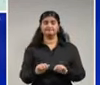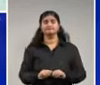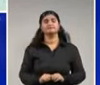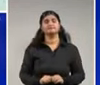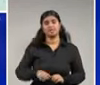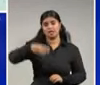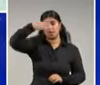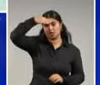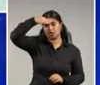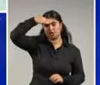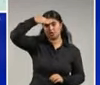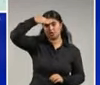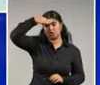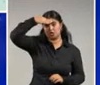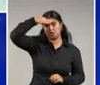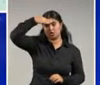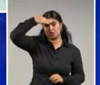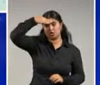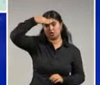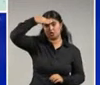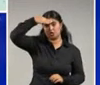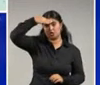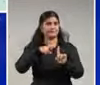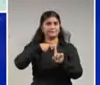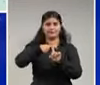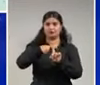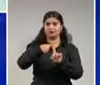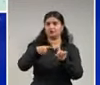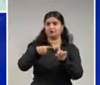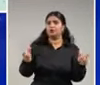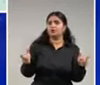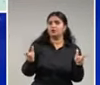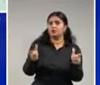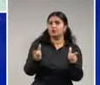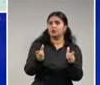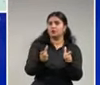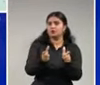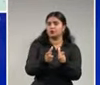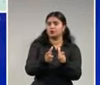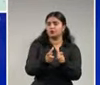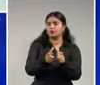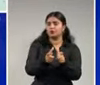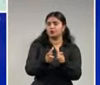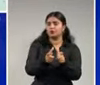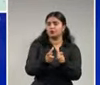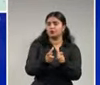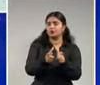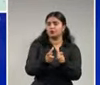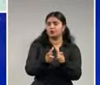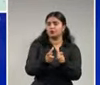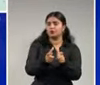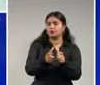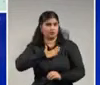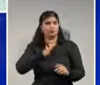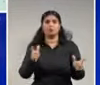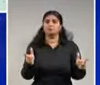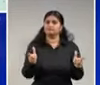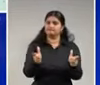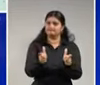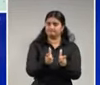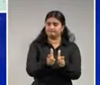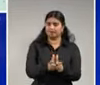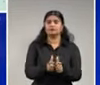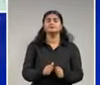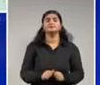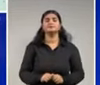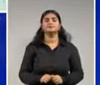satisfacción, porque estamos hablando de los casos que se han transmitido aquí en nuestro territorio. Y esto, como se